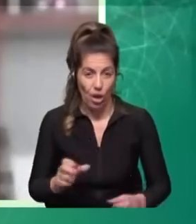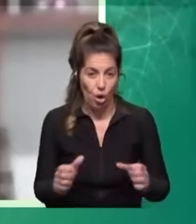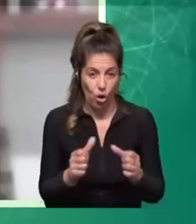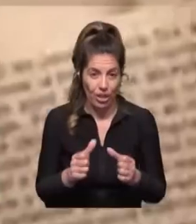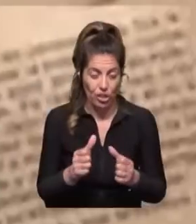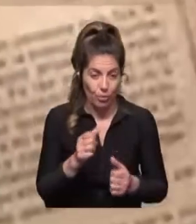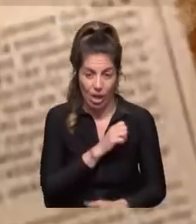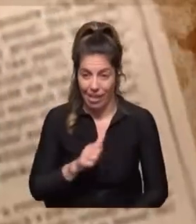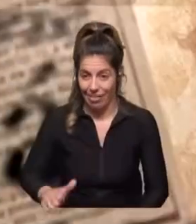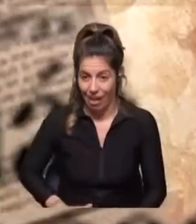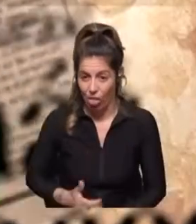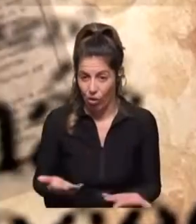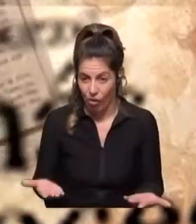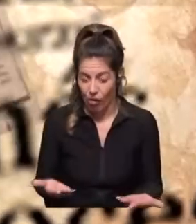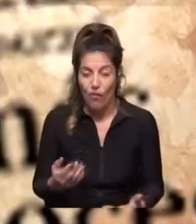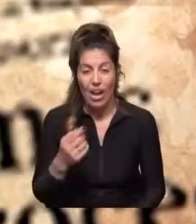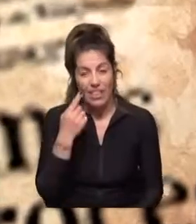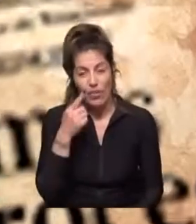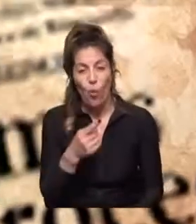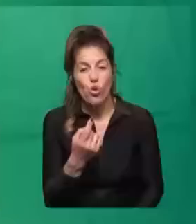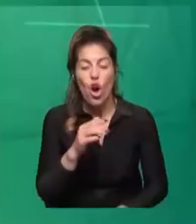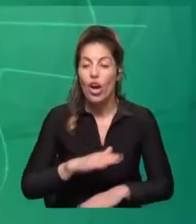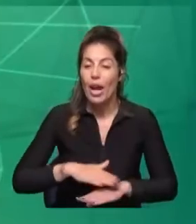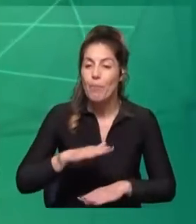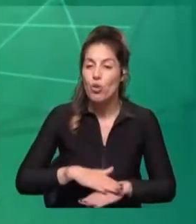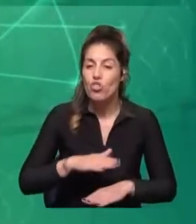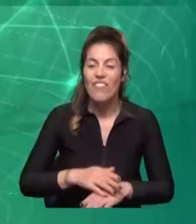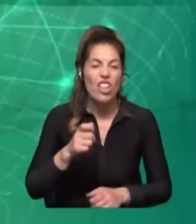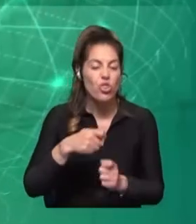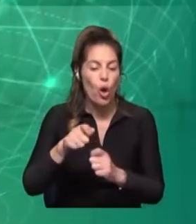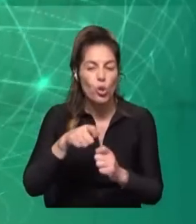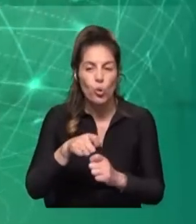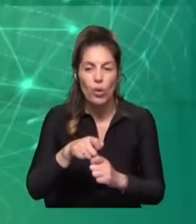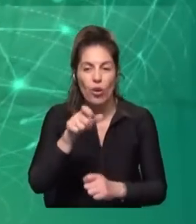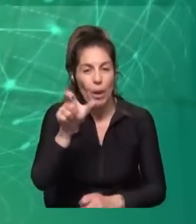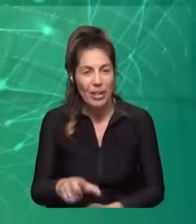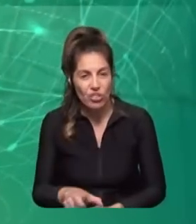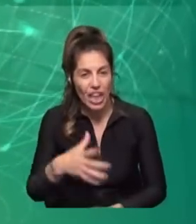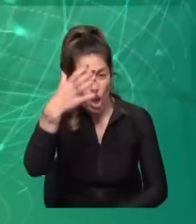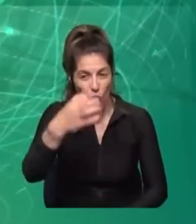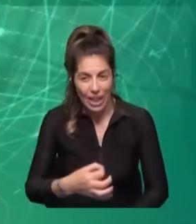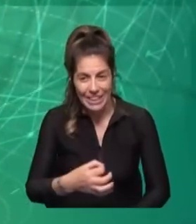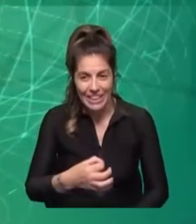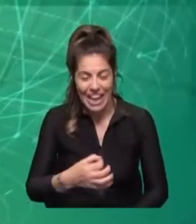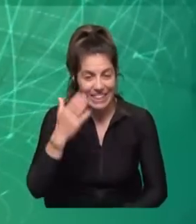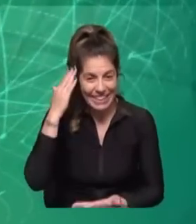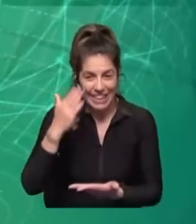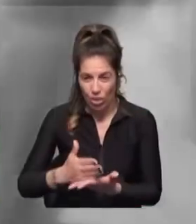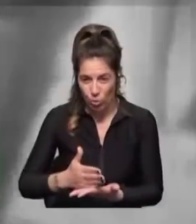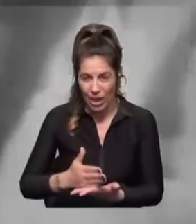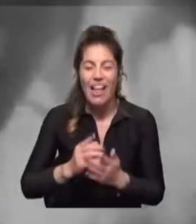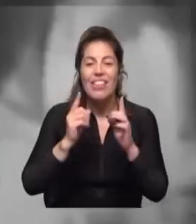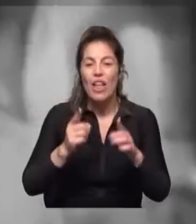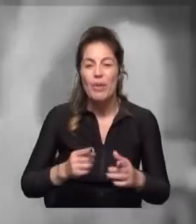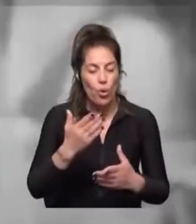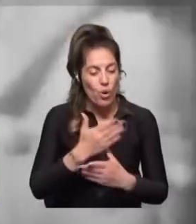el aparato Estatal Morales fue identificado como uno de los responsables de las torturas contra habitantes de la localidad de San Javier en dictadura Incluso